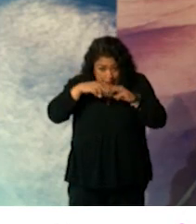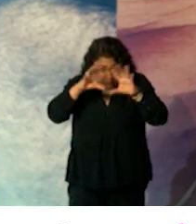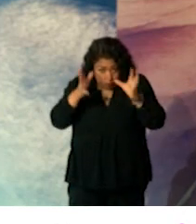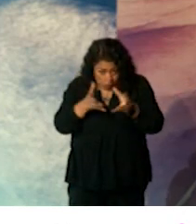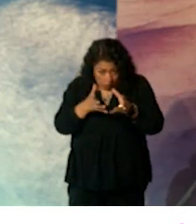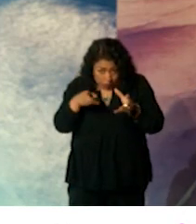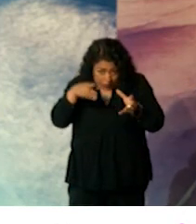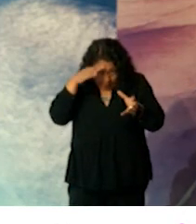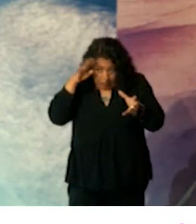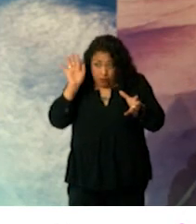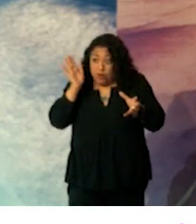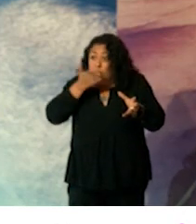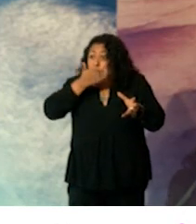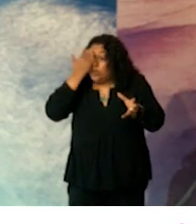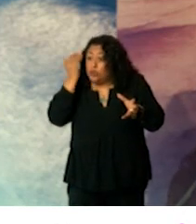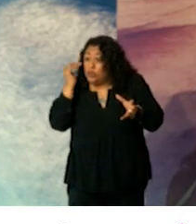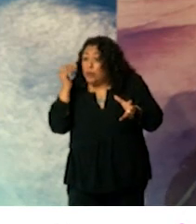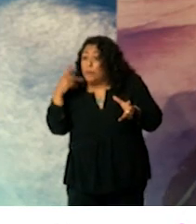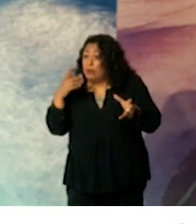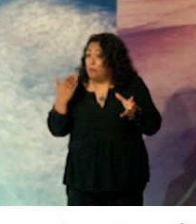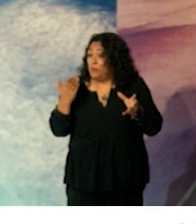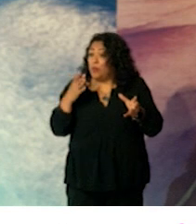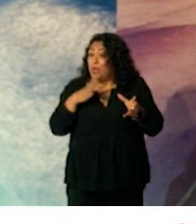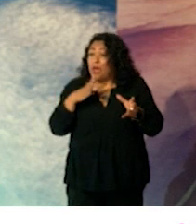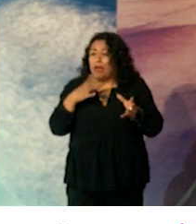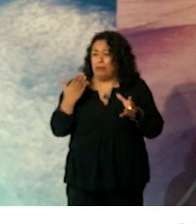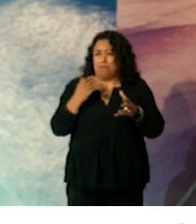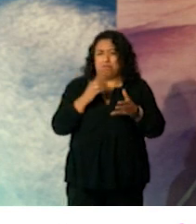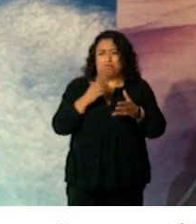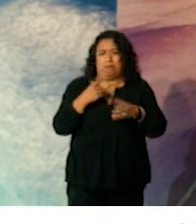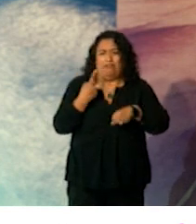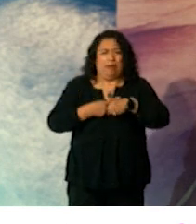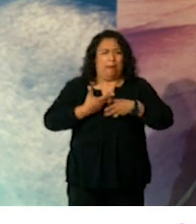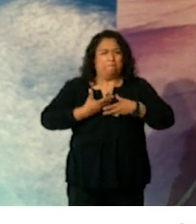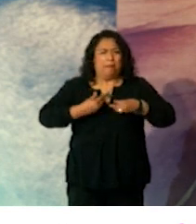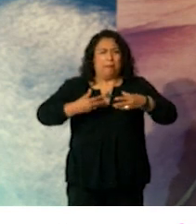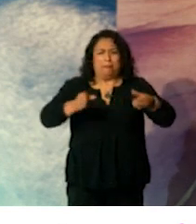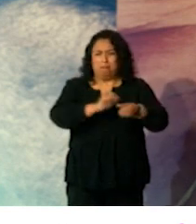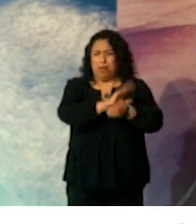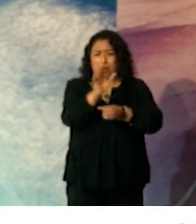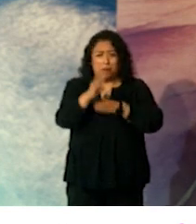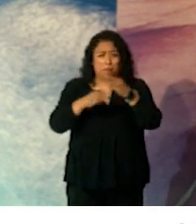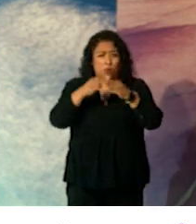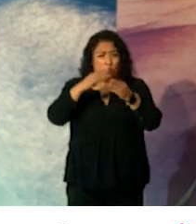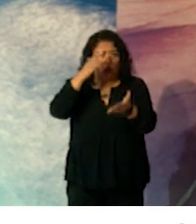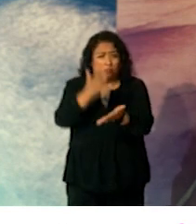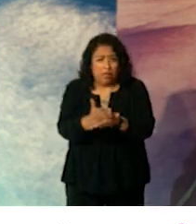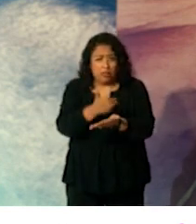Porque no habéis hecho mención, pero recientemente hemos tenido una pandemia y las ciudades han